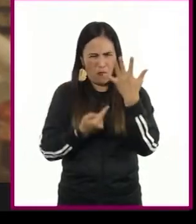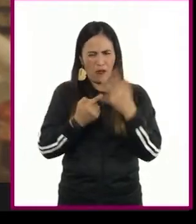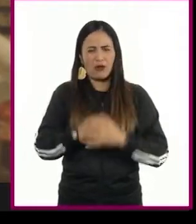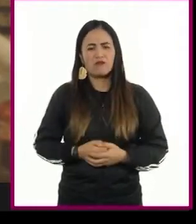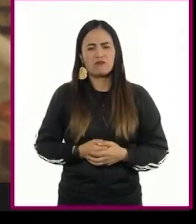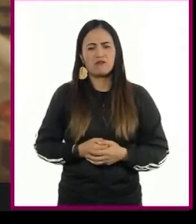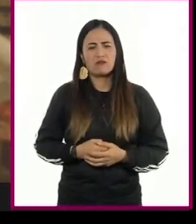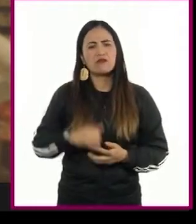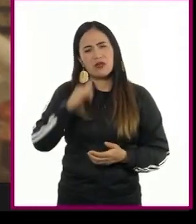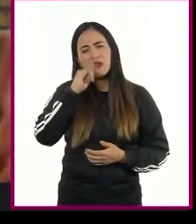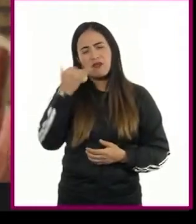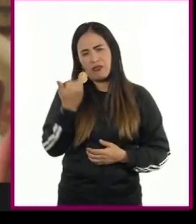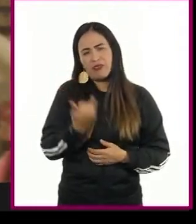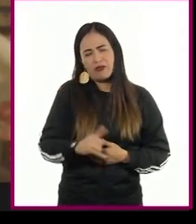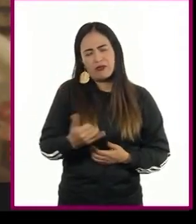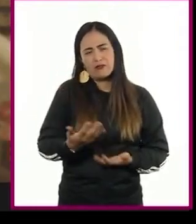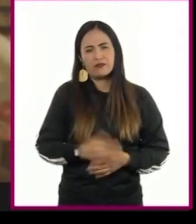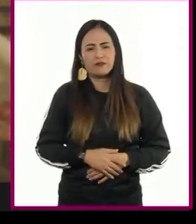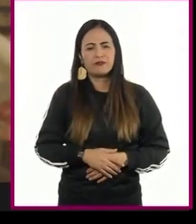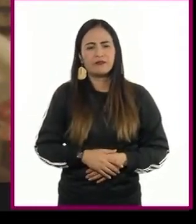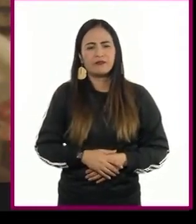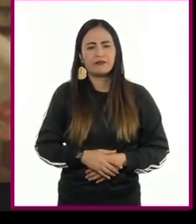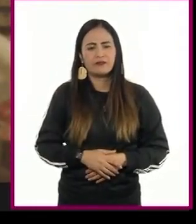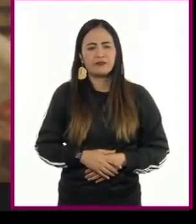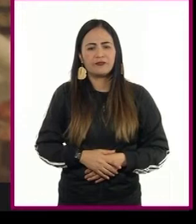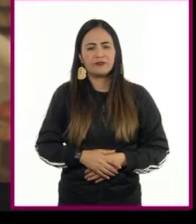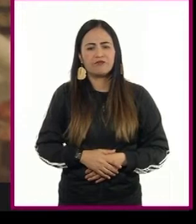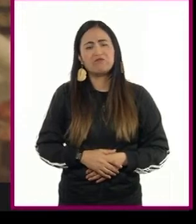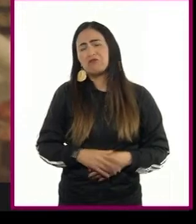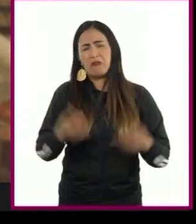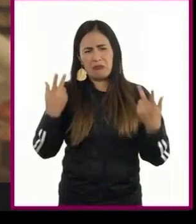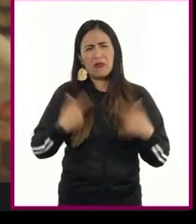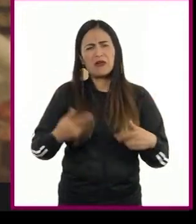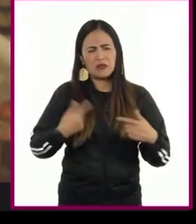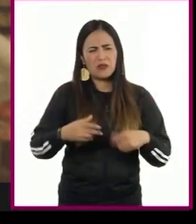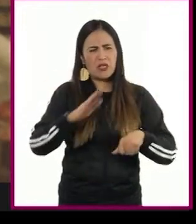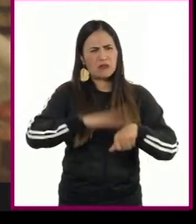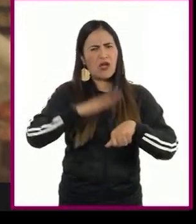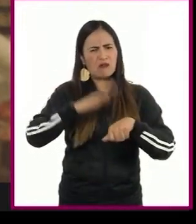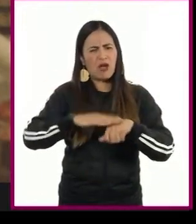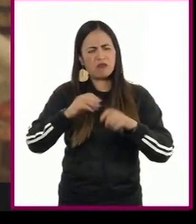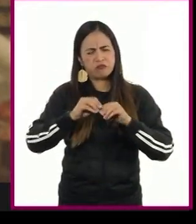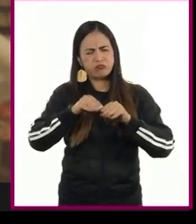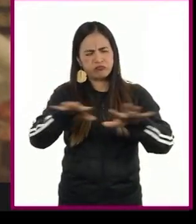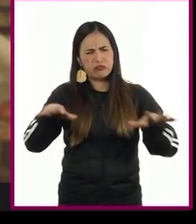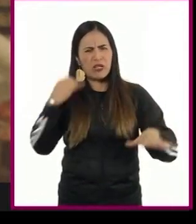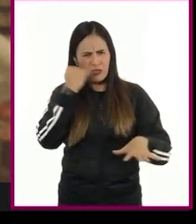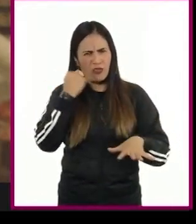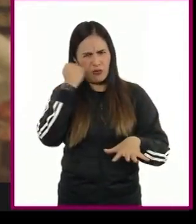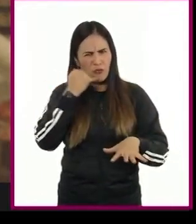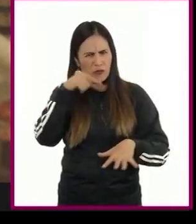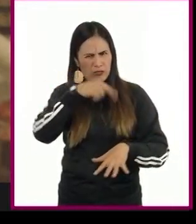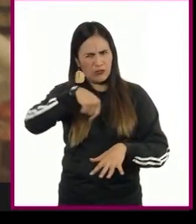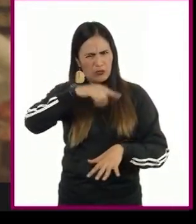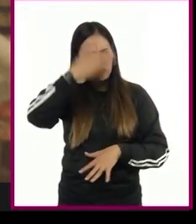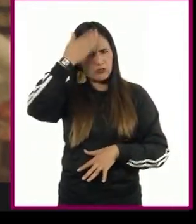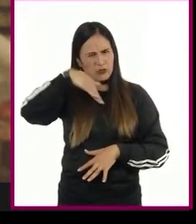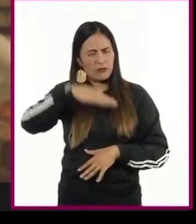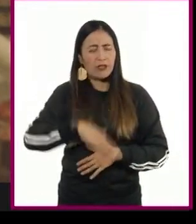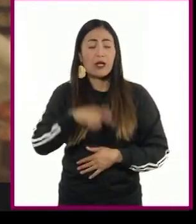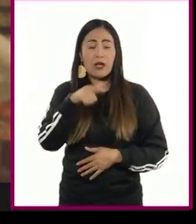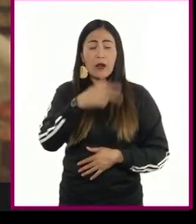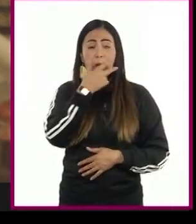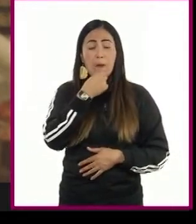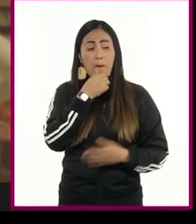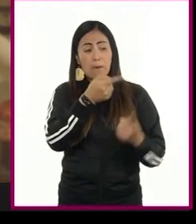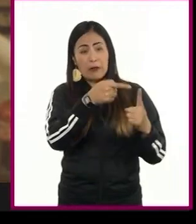al idioma italiano, es decir, el que hablaba la mayoría de la población. Leonardo, quien era considerado